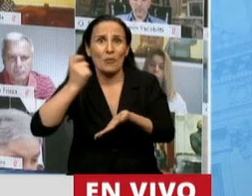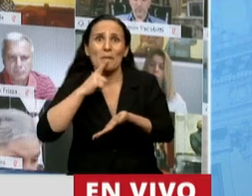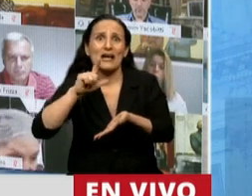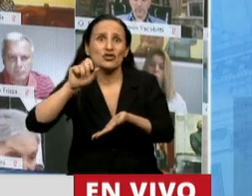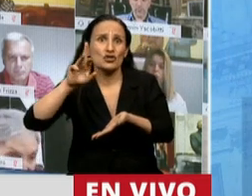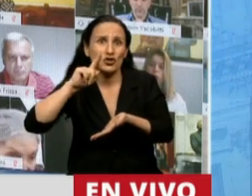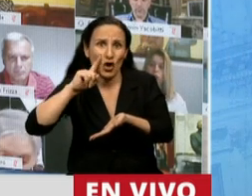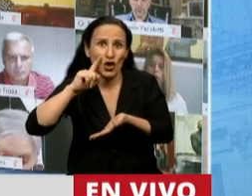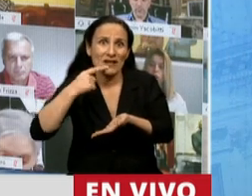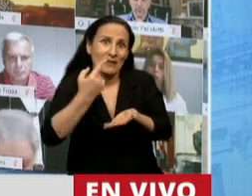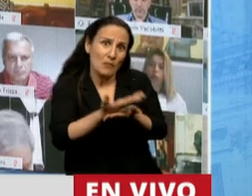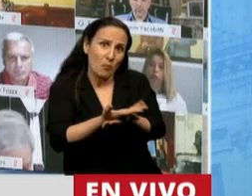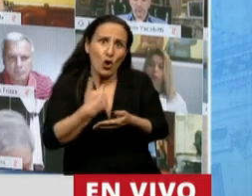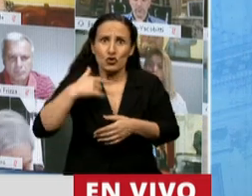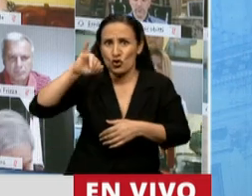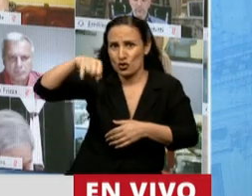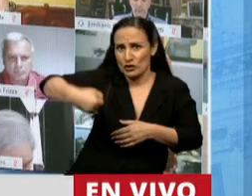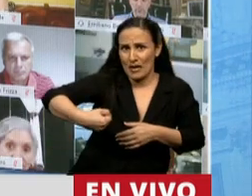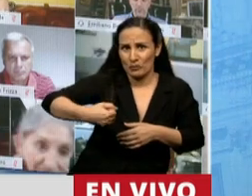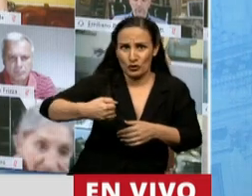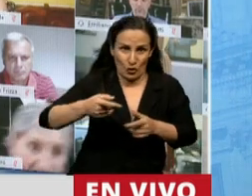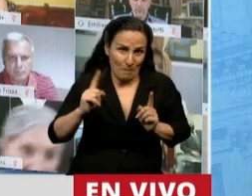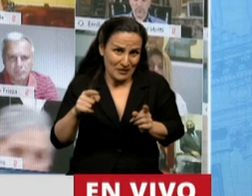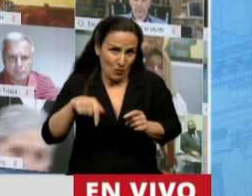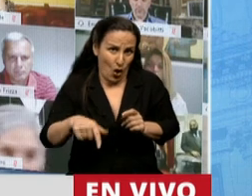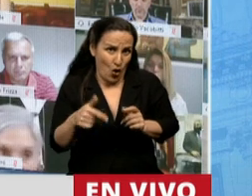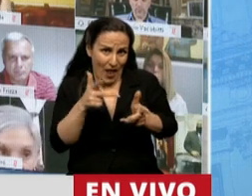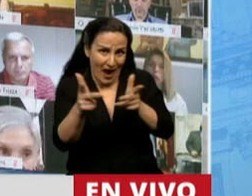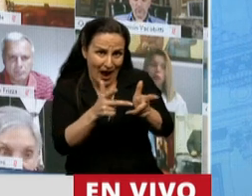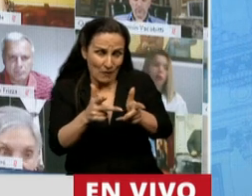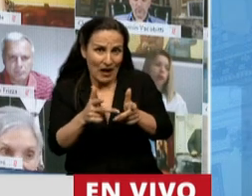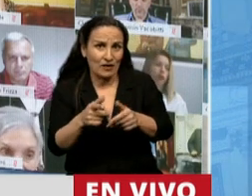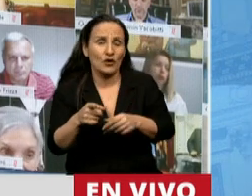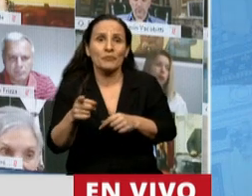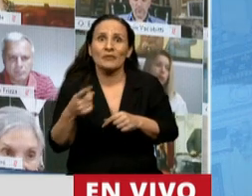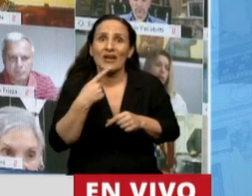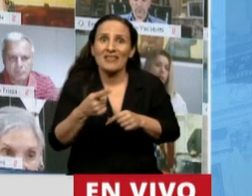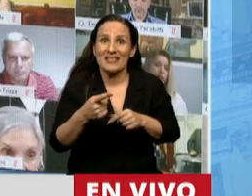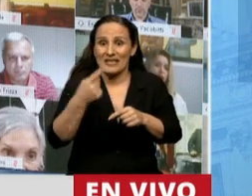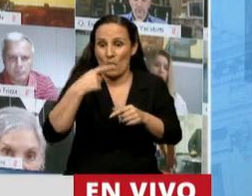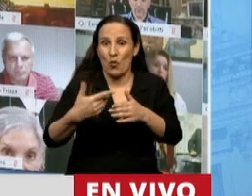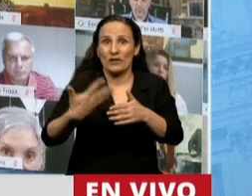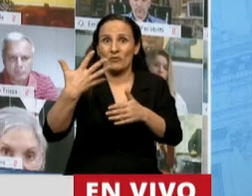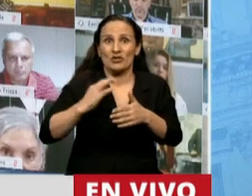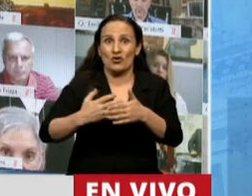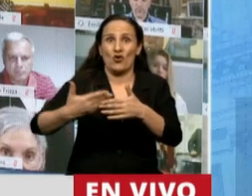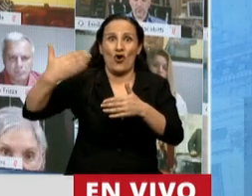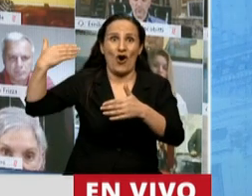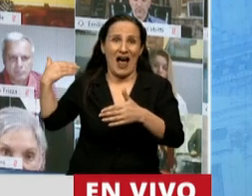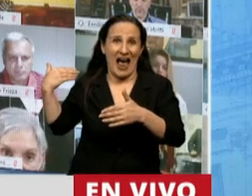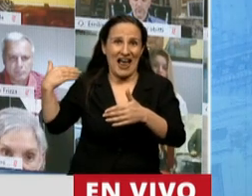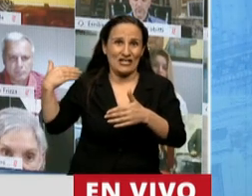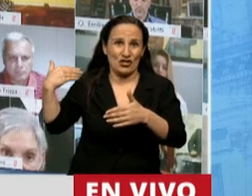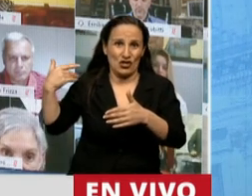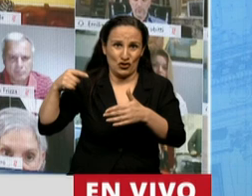propone y que yo acepto y que es el que estamos considerando hemos puesto con sanción en los últimos 5 años previos al